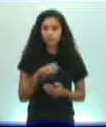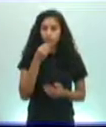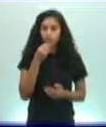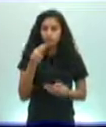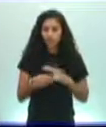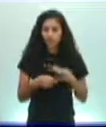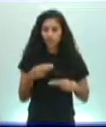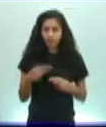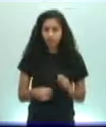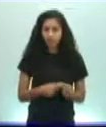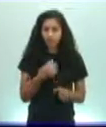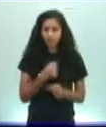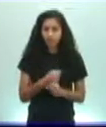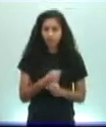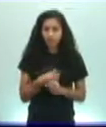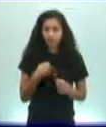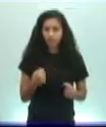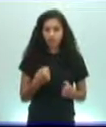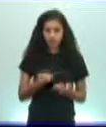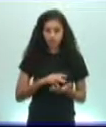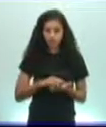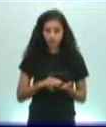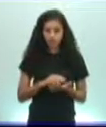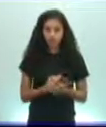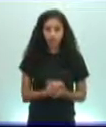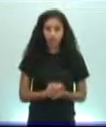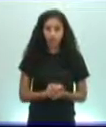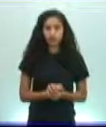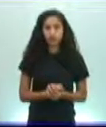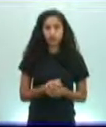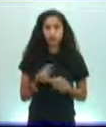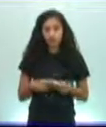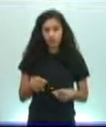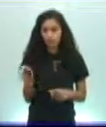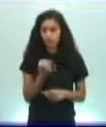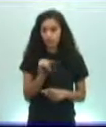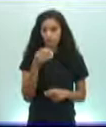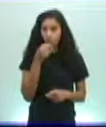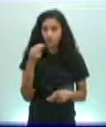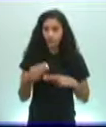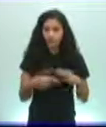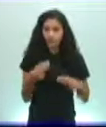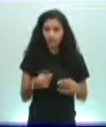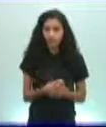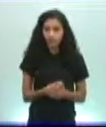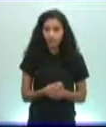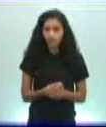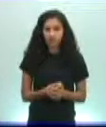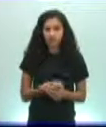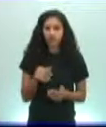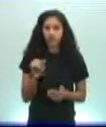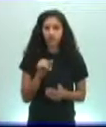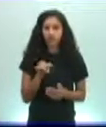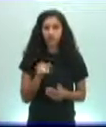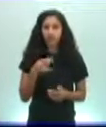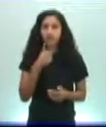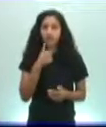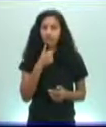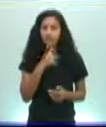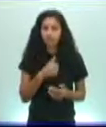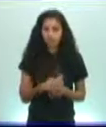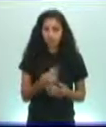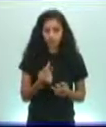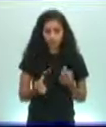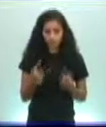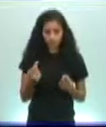hacer utilizando la calculadora, pero también utilizando la estimación. Ambas vamos a verlo